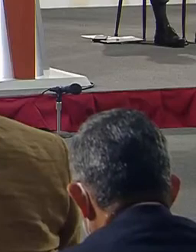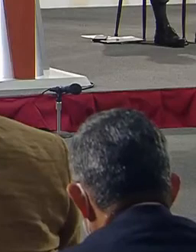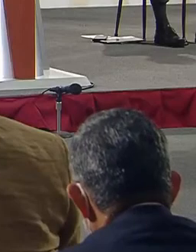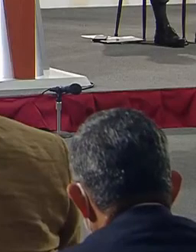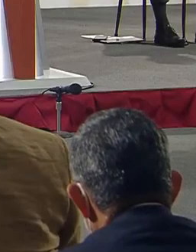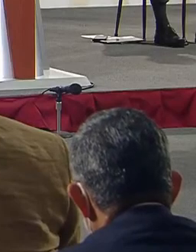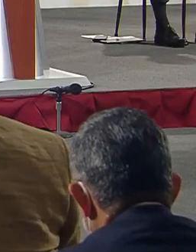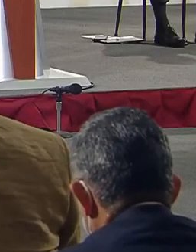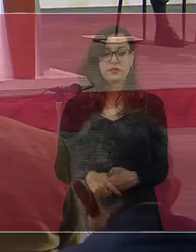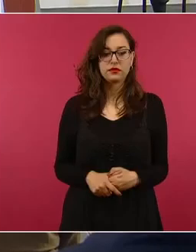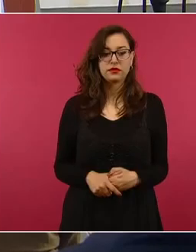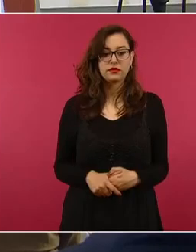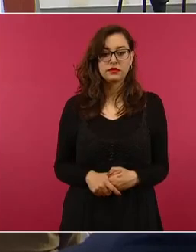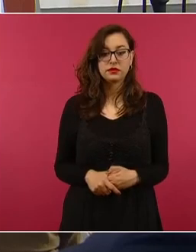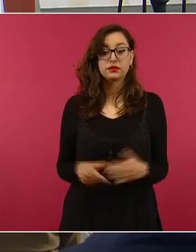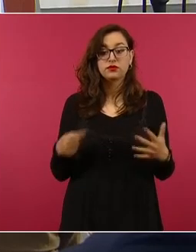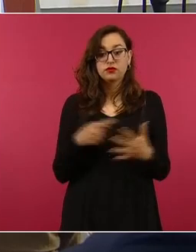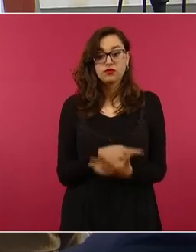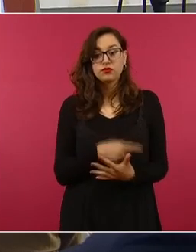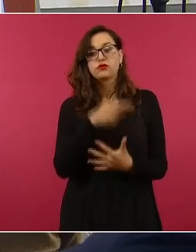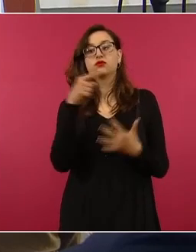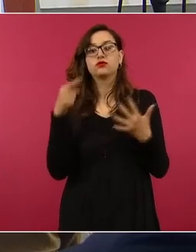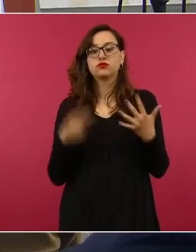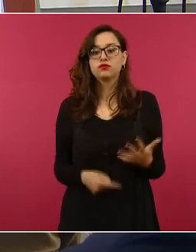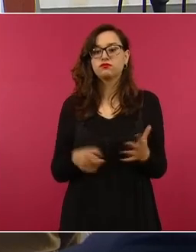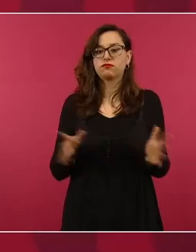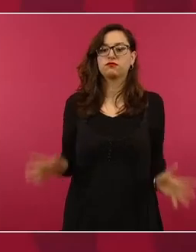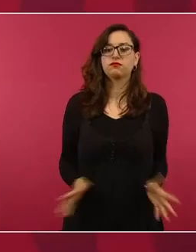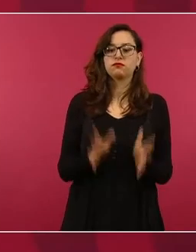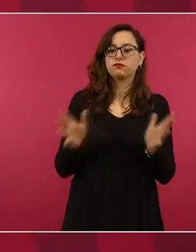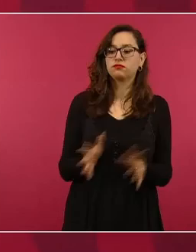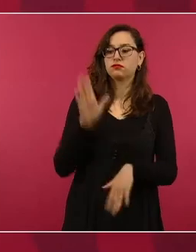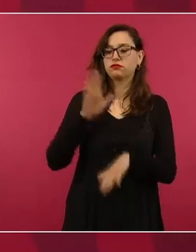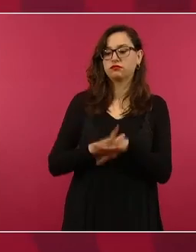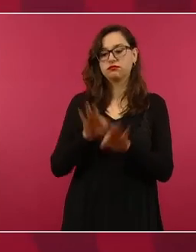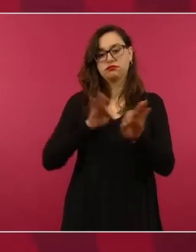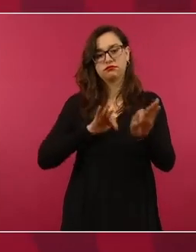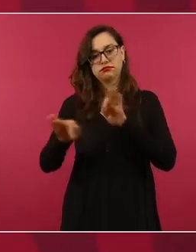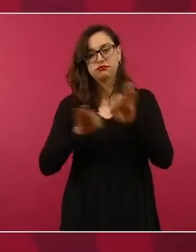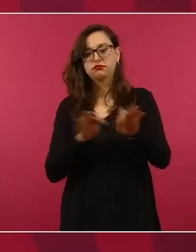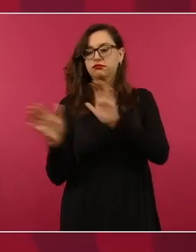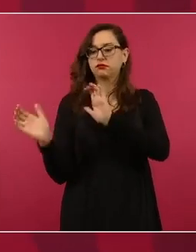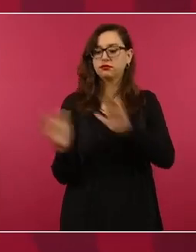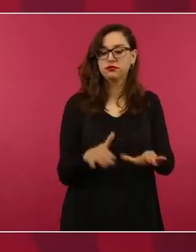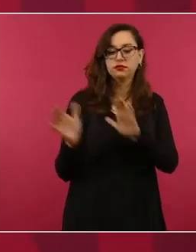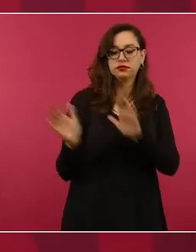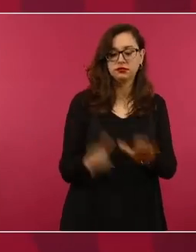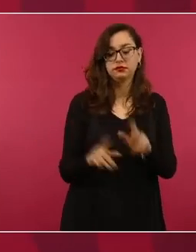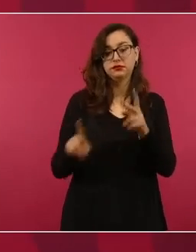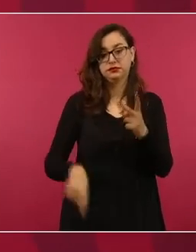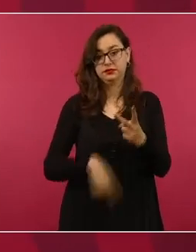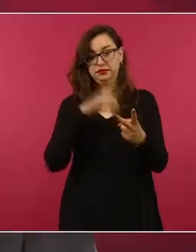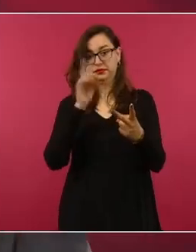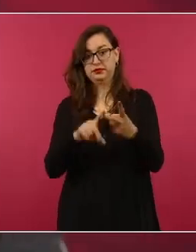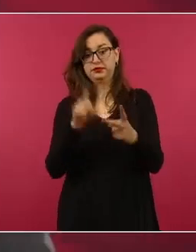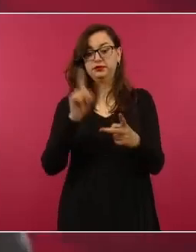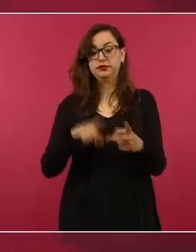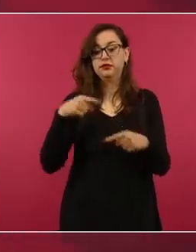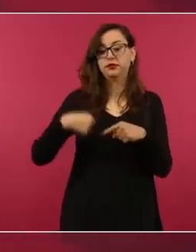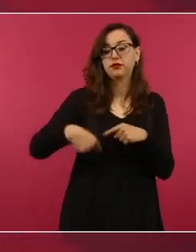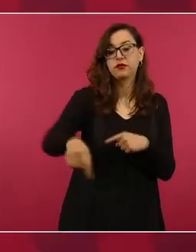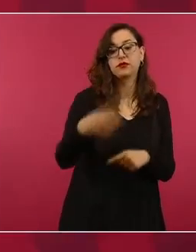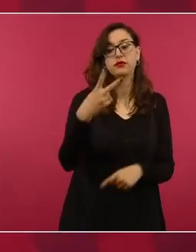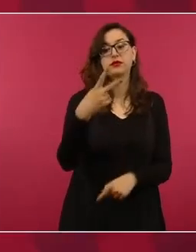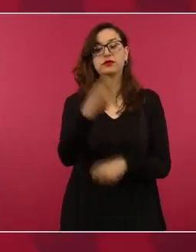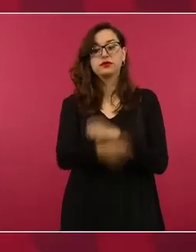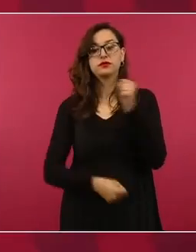en los 2 años que nos faltan se va a demandar mucha mano de